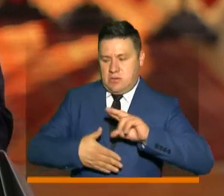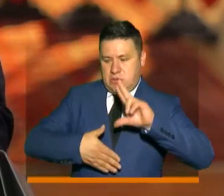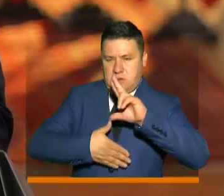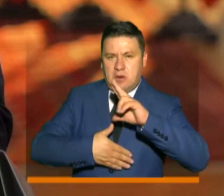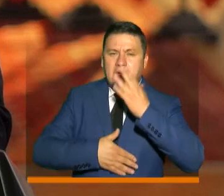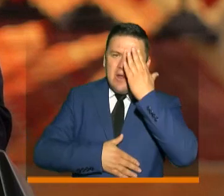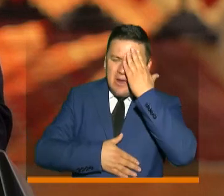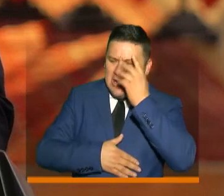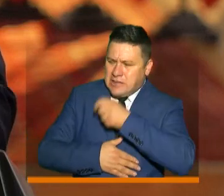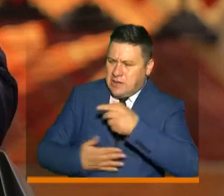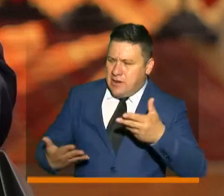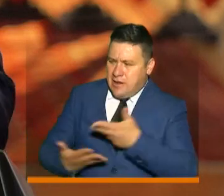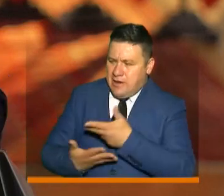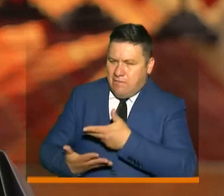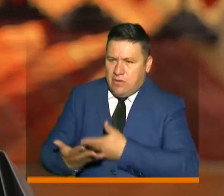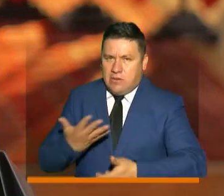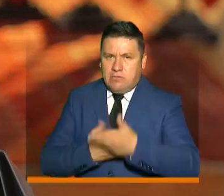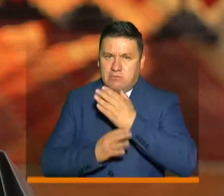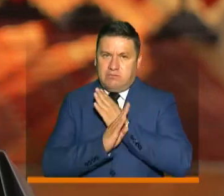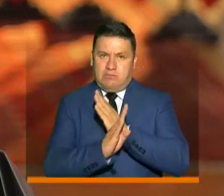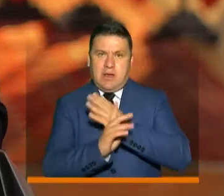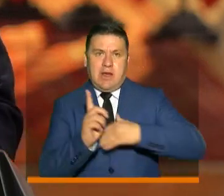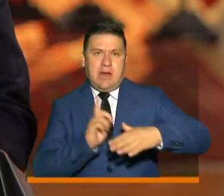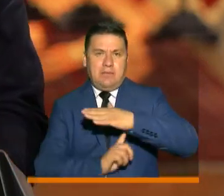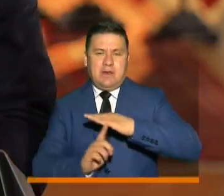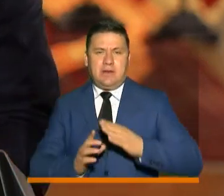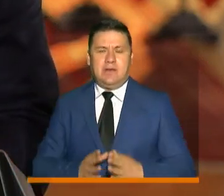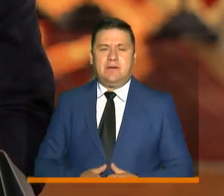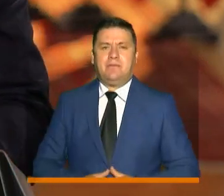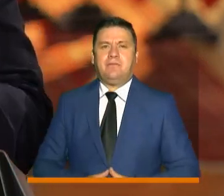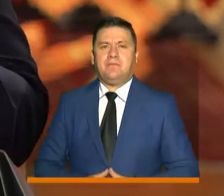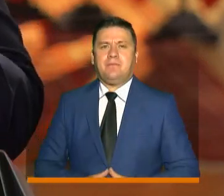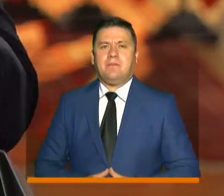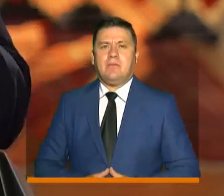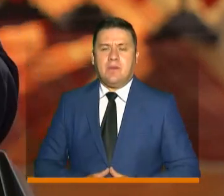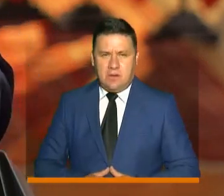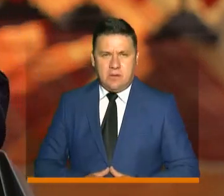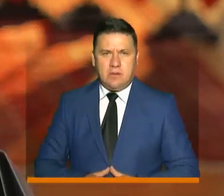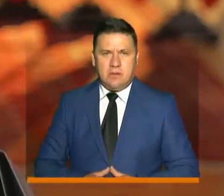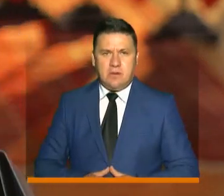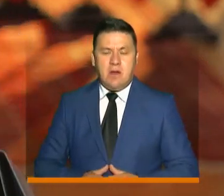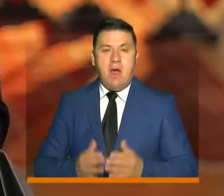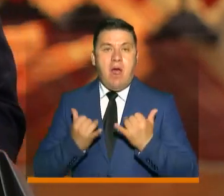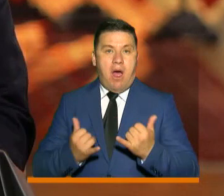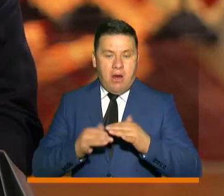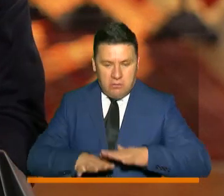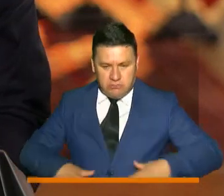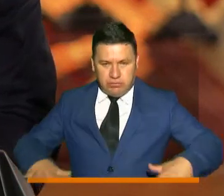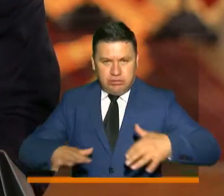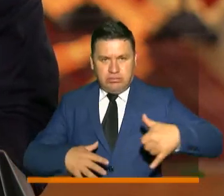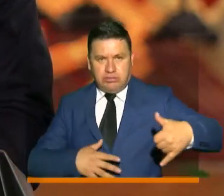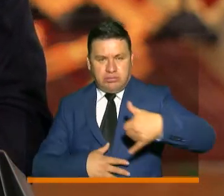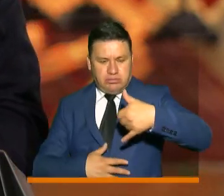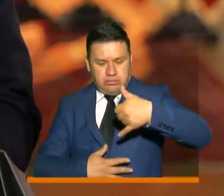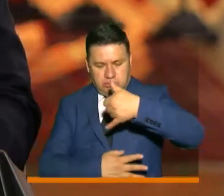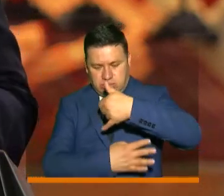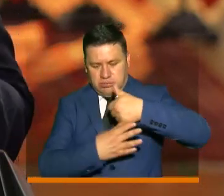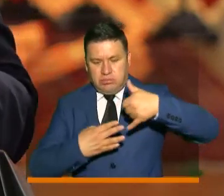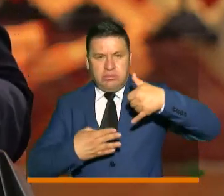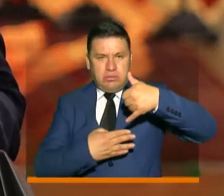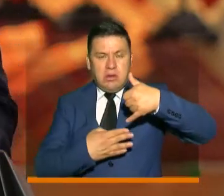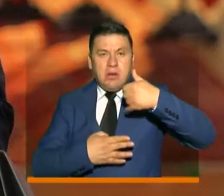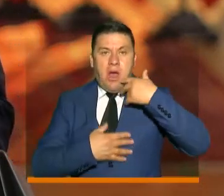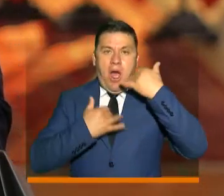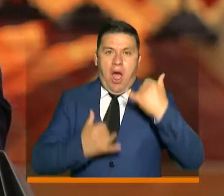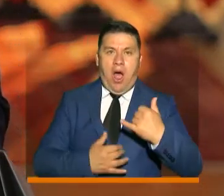acceso a la información necesaria para la protección del medio ambiente y en ese mismo escenario pasamos de ser